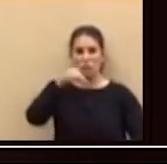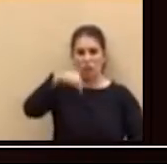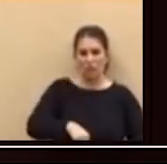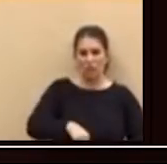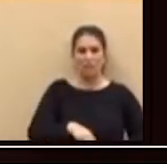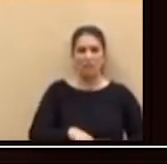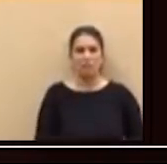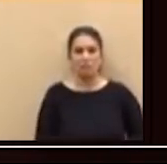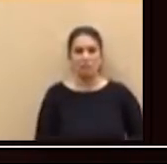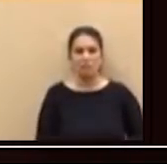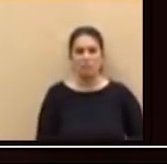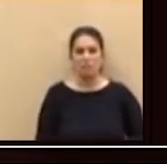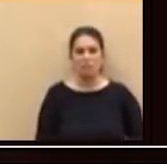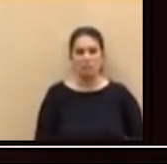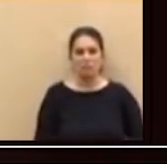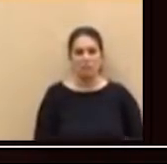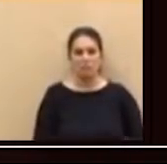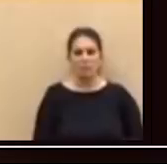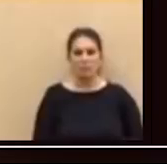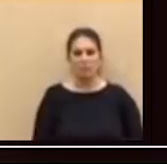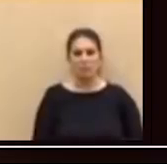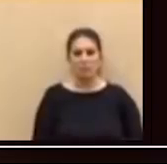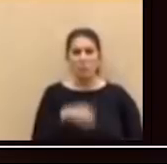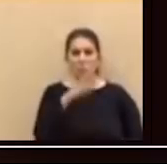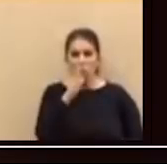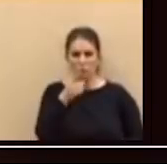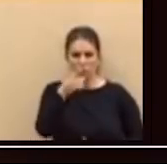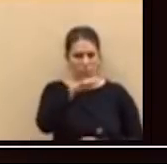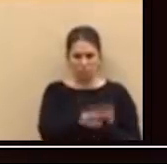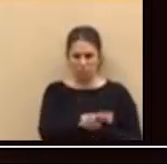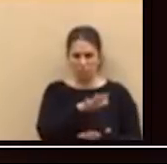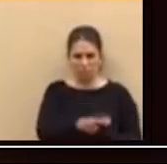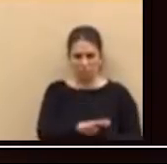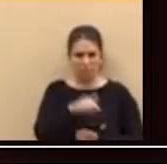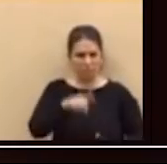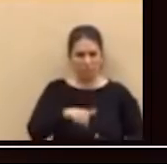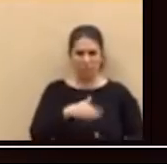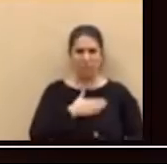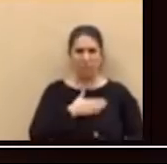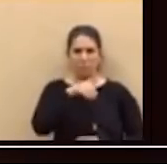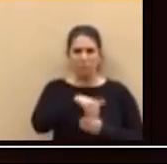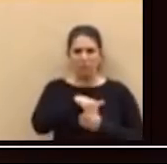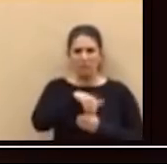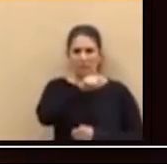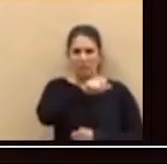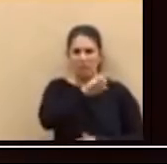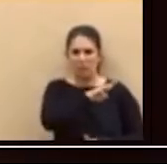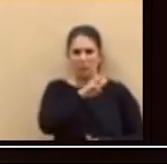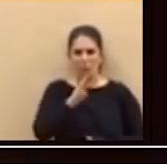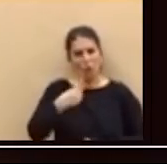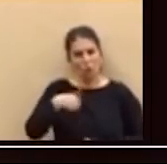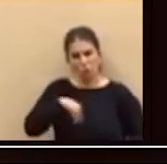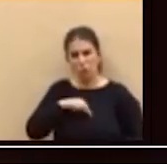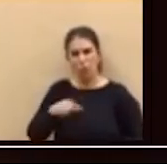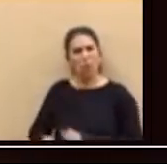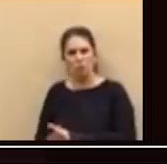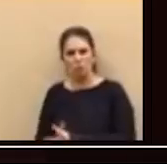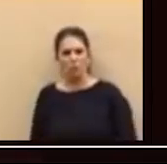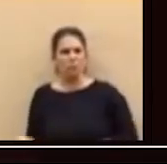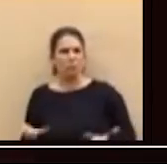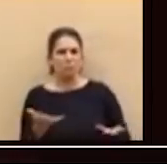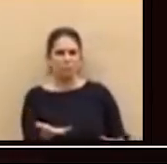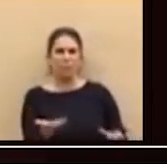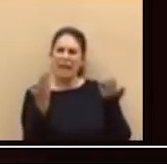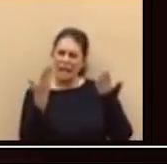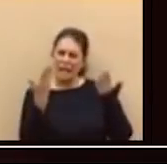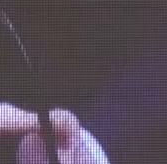por lo tanto, pueden estar tranquilos los votantes del Partido Popular porque nosotros seguimos tendiéndoles la mano a pesar de todo lo que usted